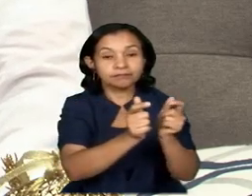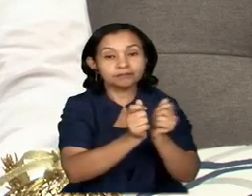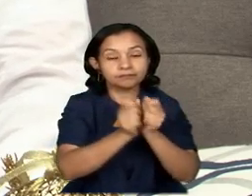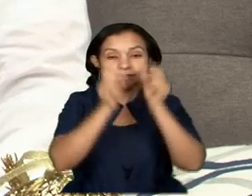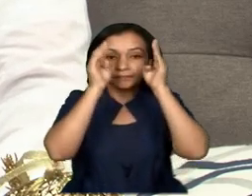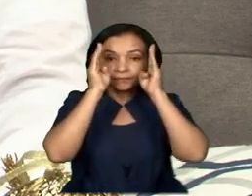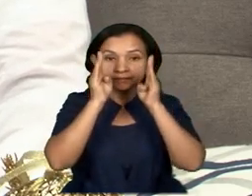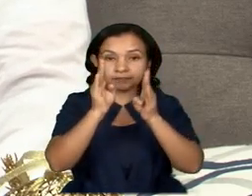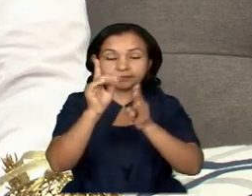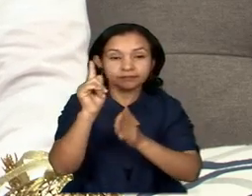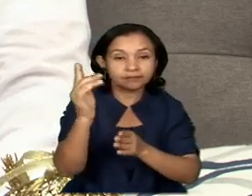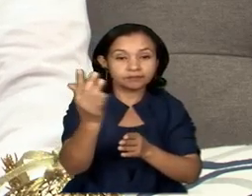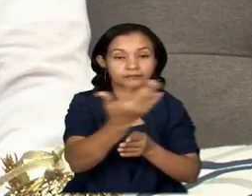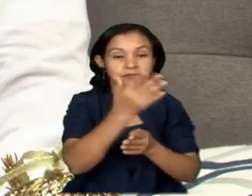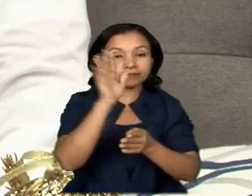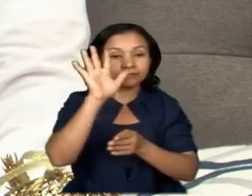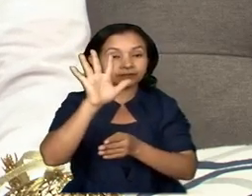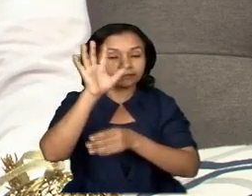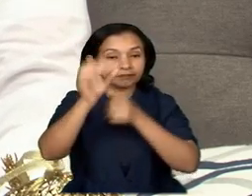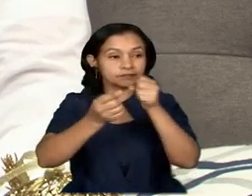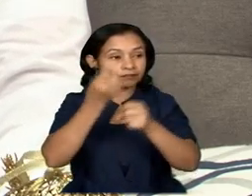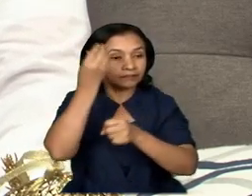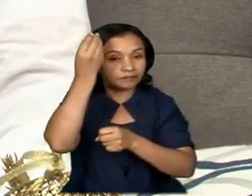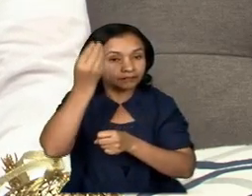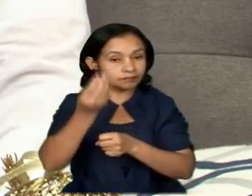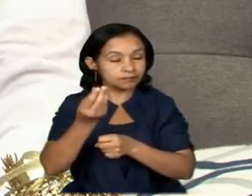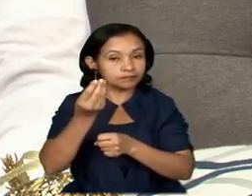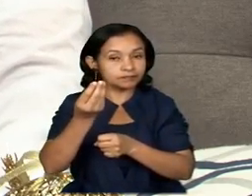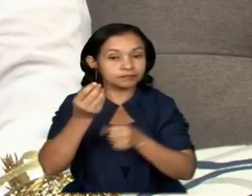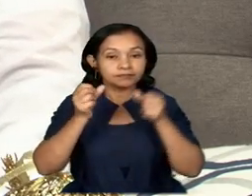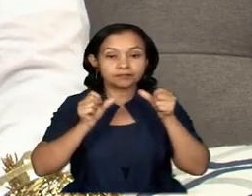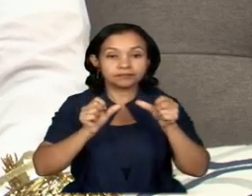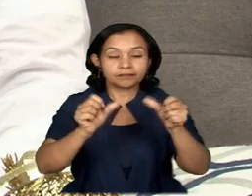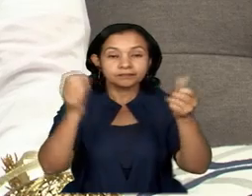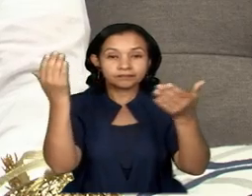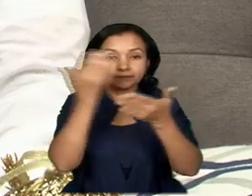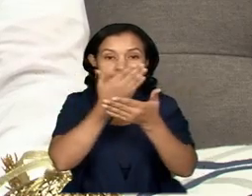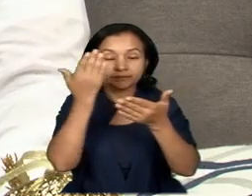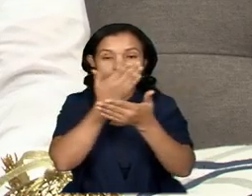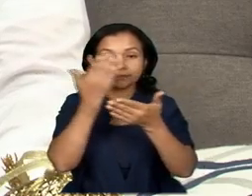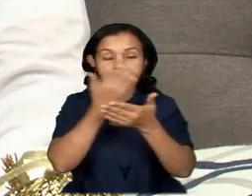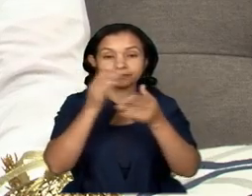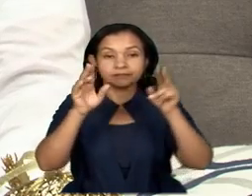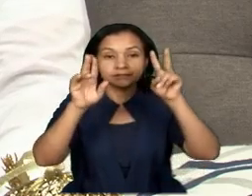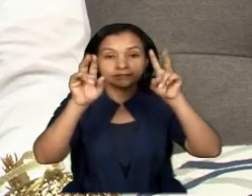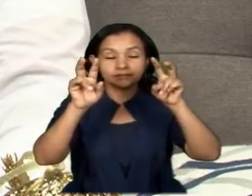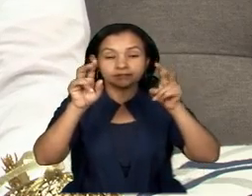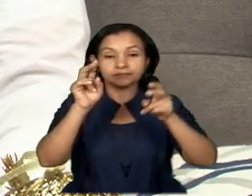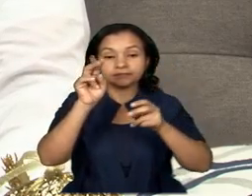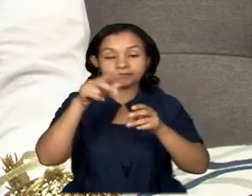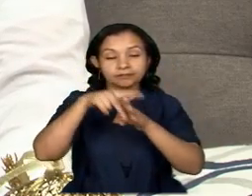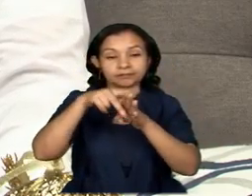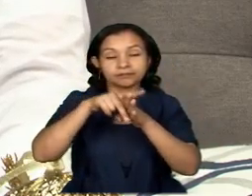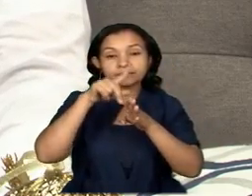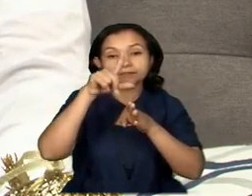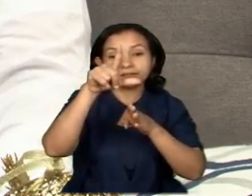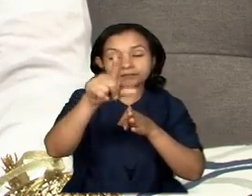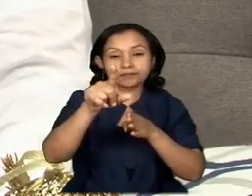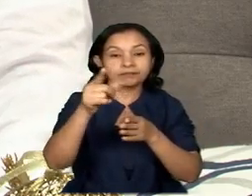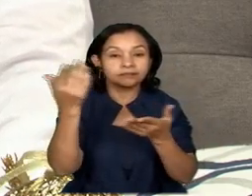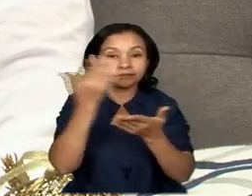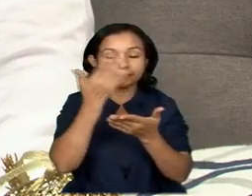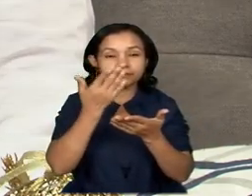atender todos los egresados que en los próximos años van a seguir saliendo pues de las alternativas de secundaria en el campo. Pudimos ver